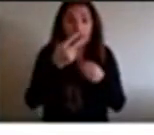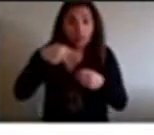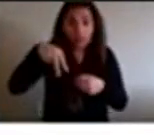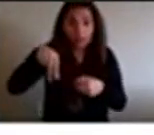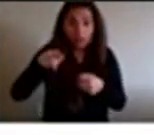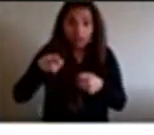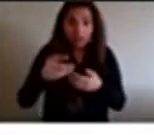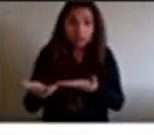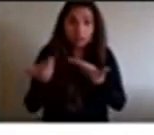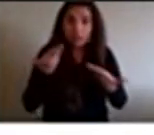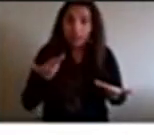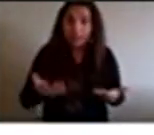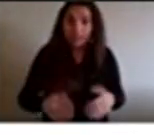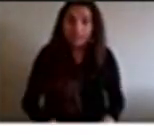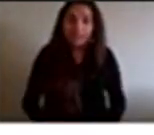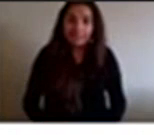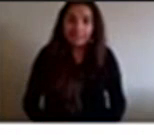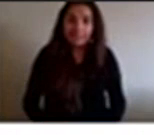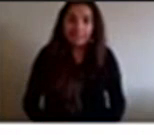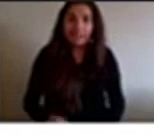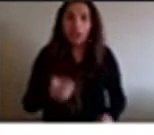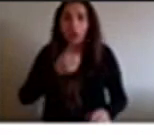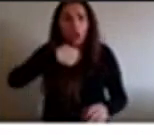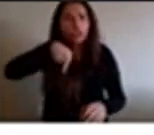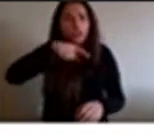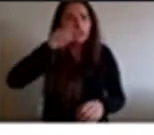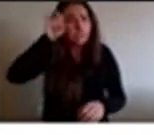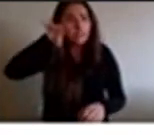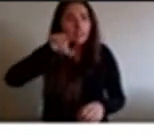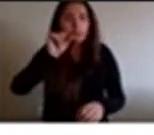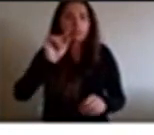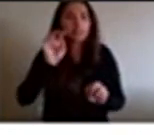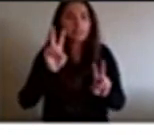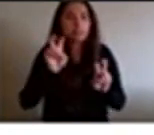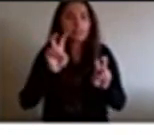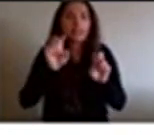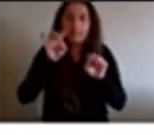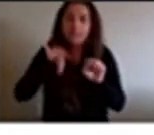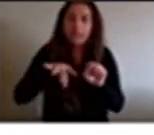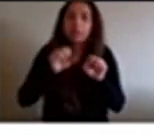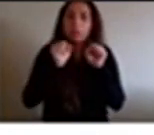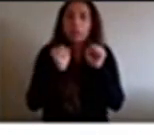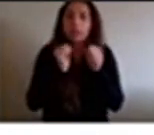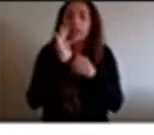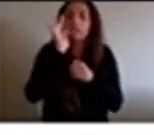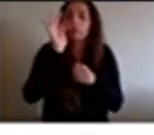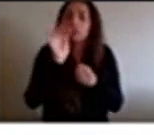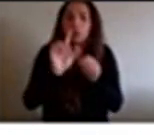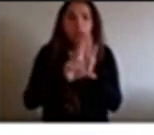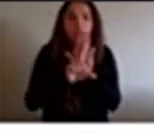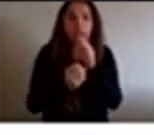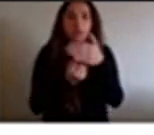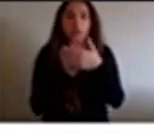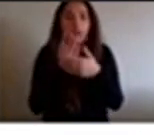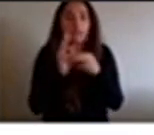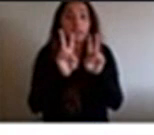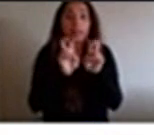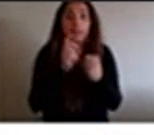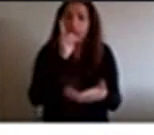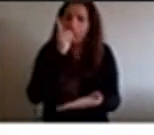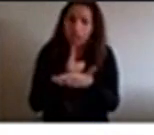dado. Si bien nosotros teníamos algún conocimiento de esta nueva ley que venía, sobre la